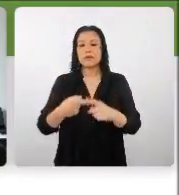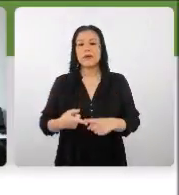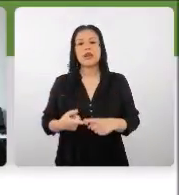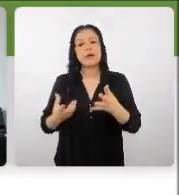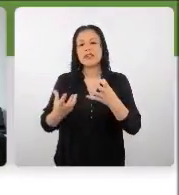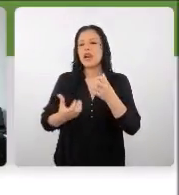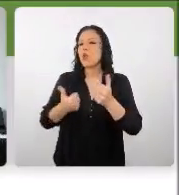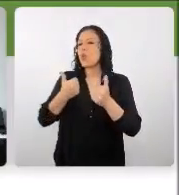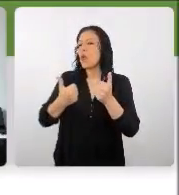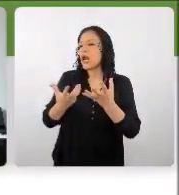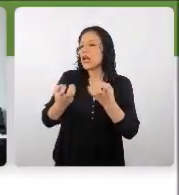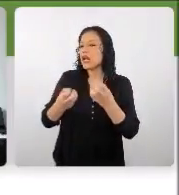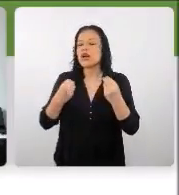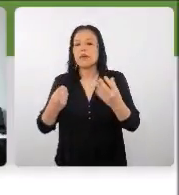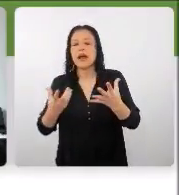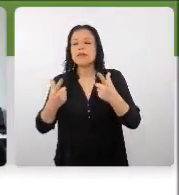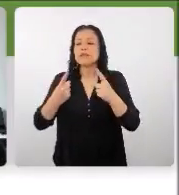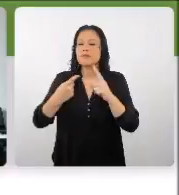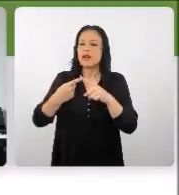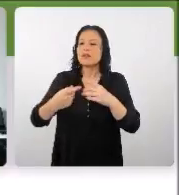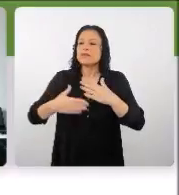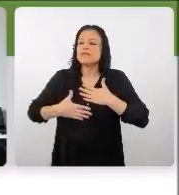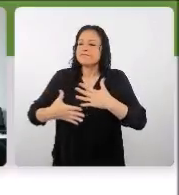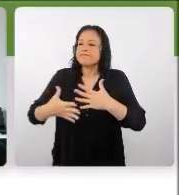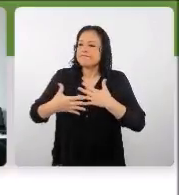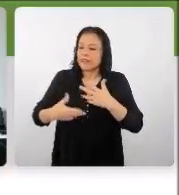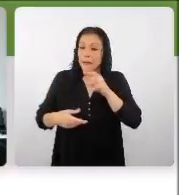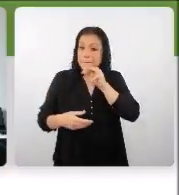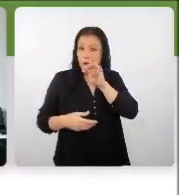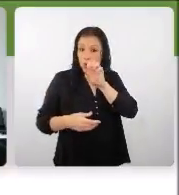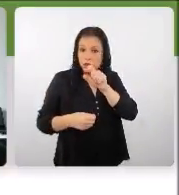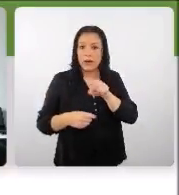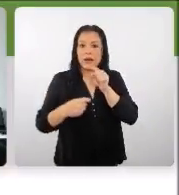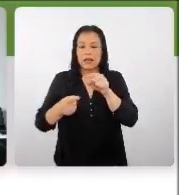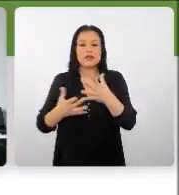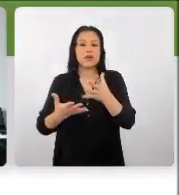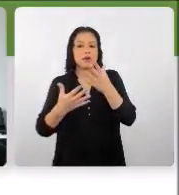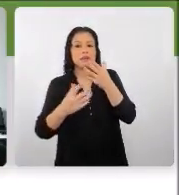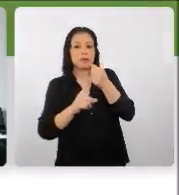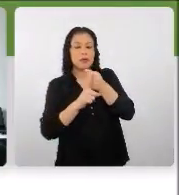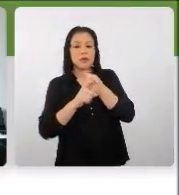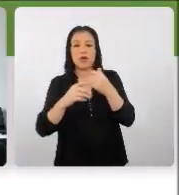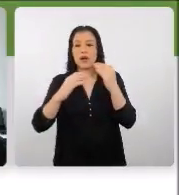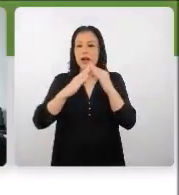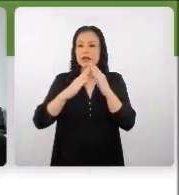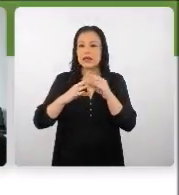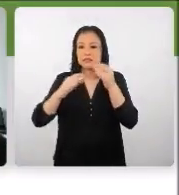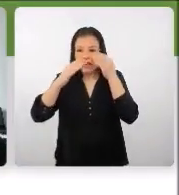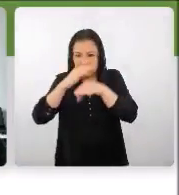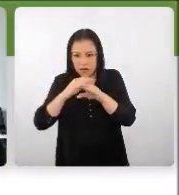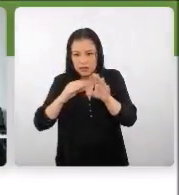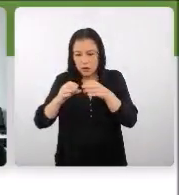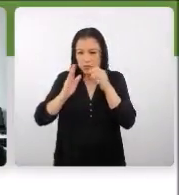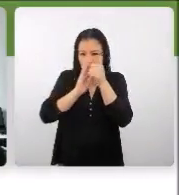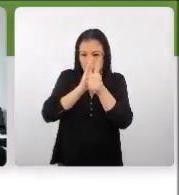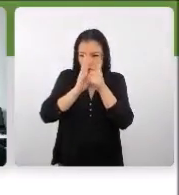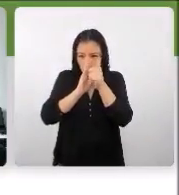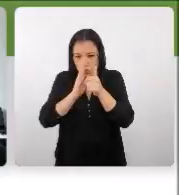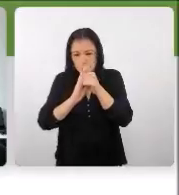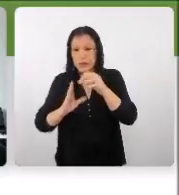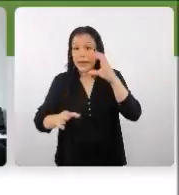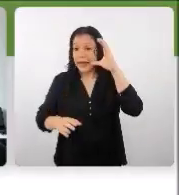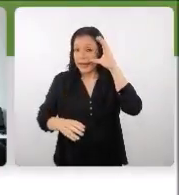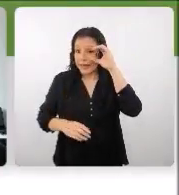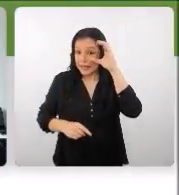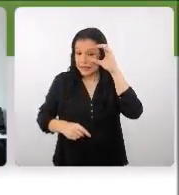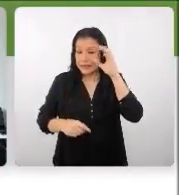intención de viaje es la inspiración, la motivación. Y esto lo logra en casa, navegando en línea, en YouTube, Instagram o